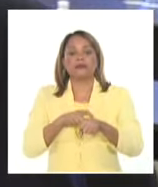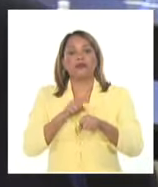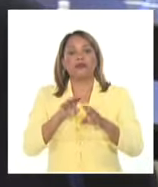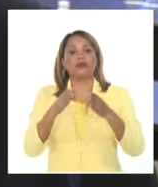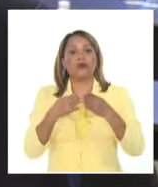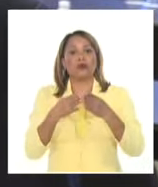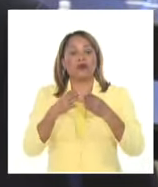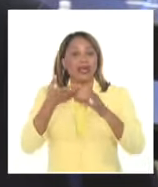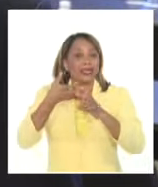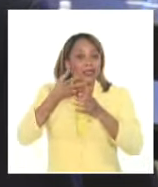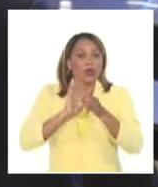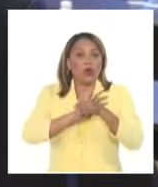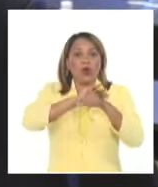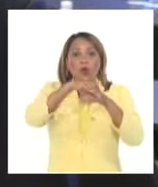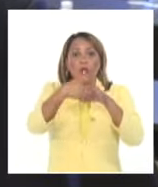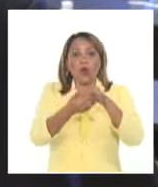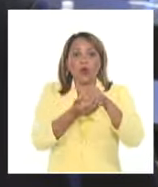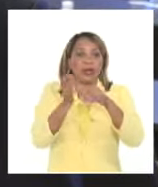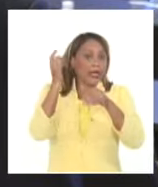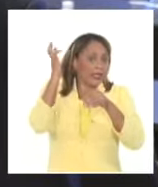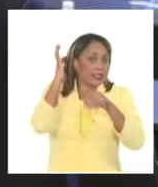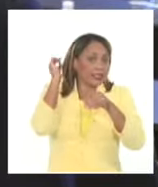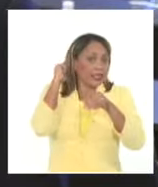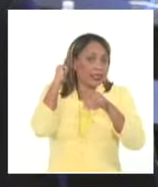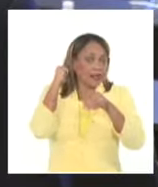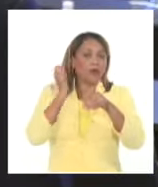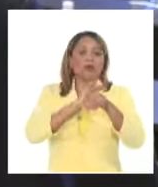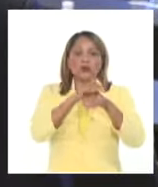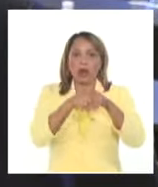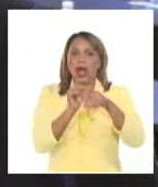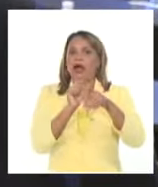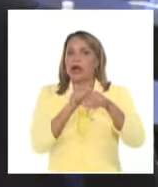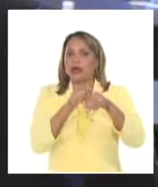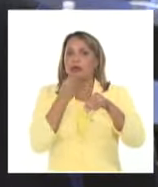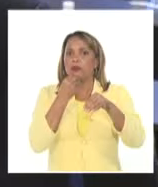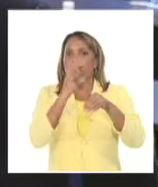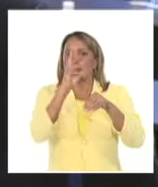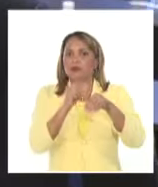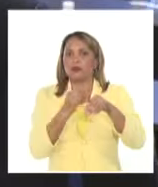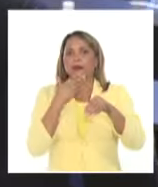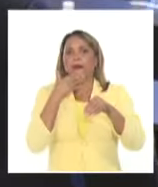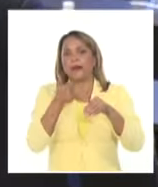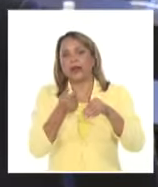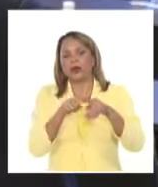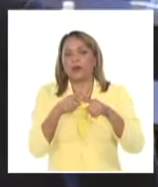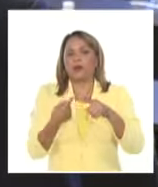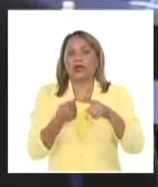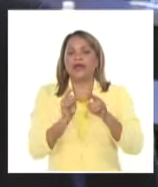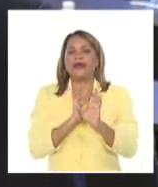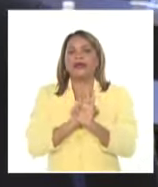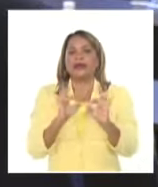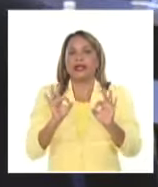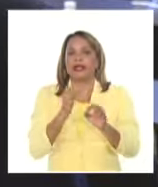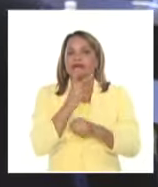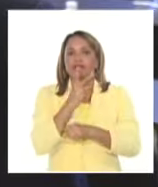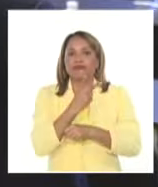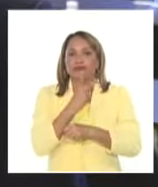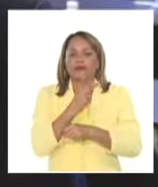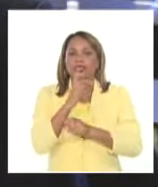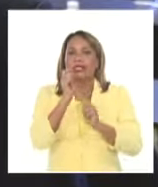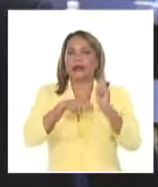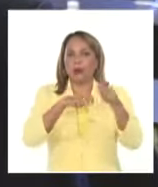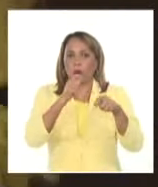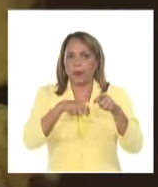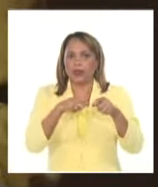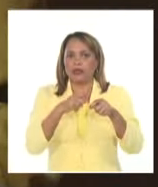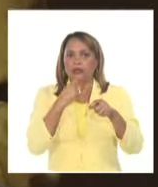que cubren el cerebro en esa zona, se pueden tener muchos mejores resultados en cuanto a la calidad clínica posquirúrgica